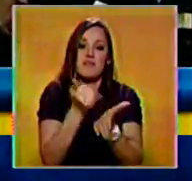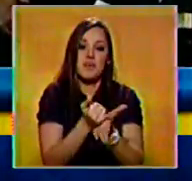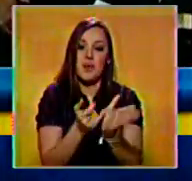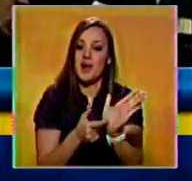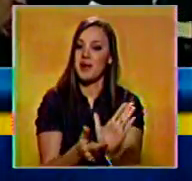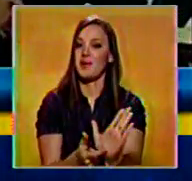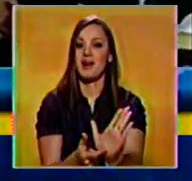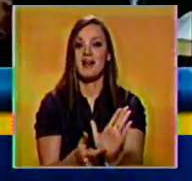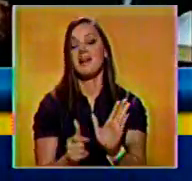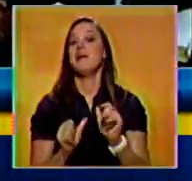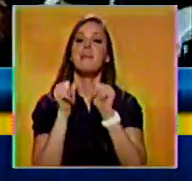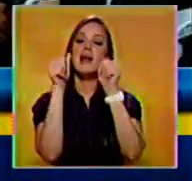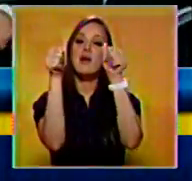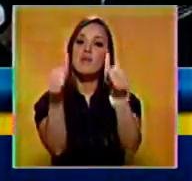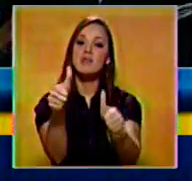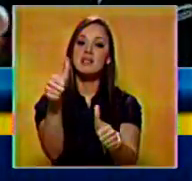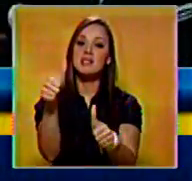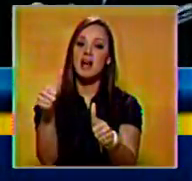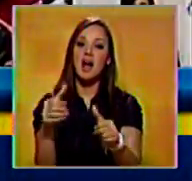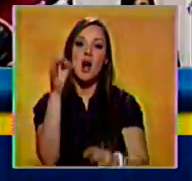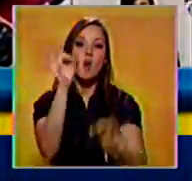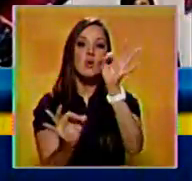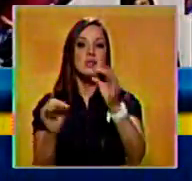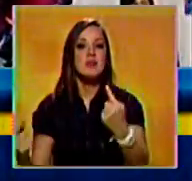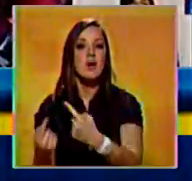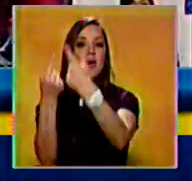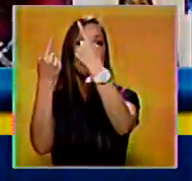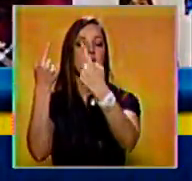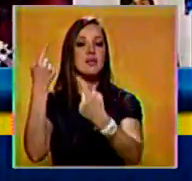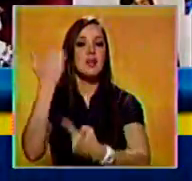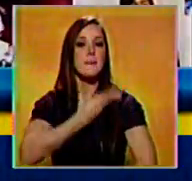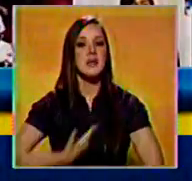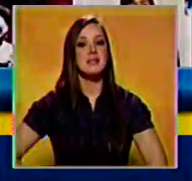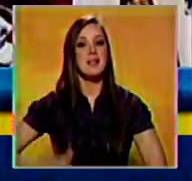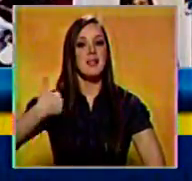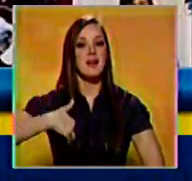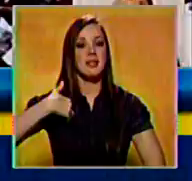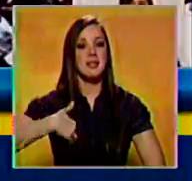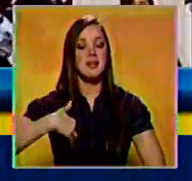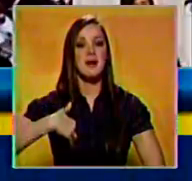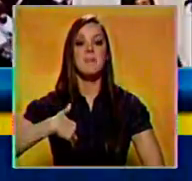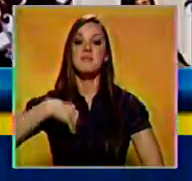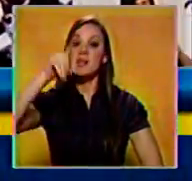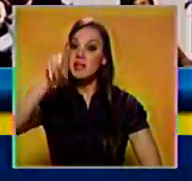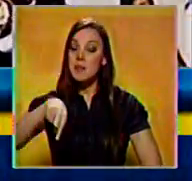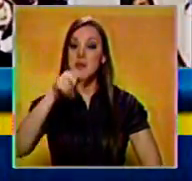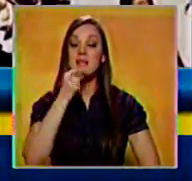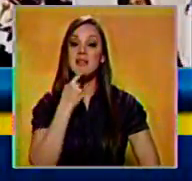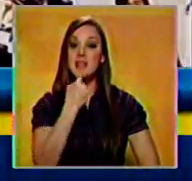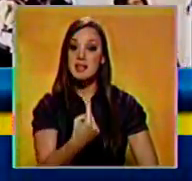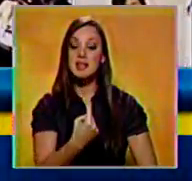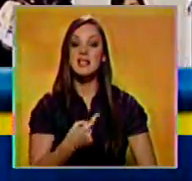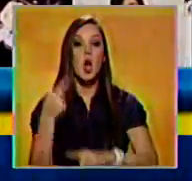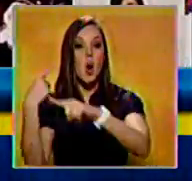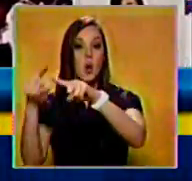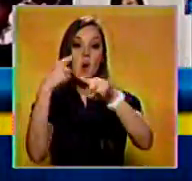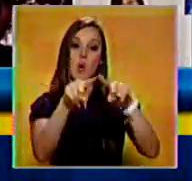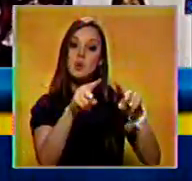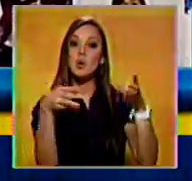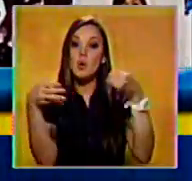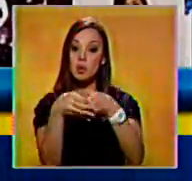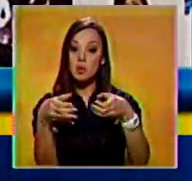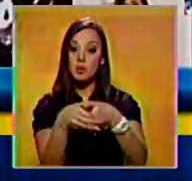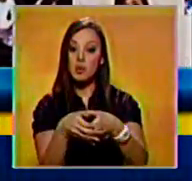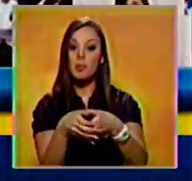una causa penal contra la presidenta de Argentina el canciller argentino Héctor timeron y a varios dirigentes oficialistas de